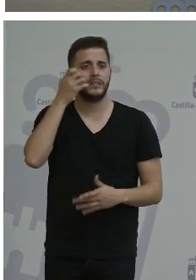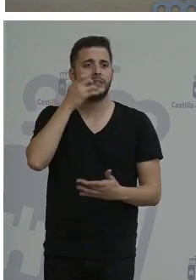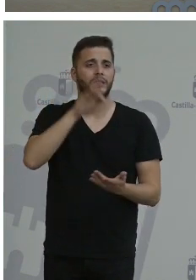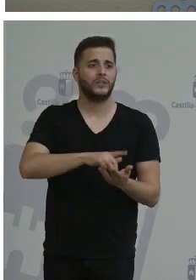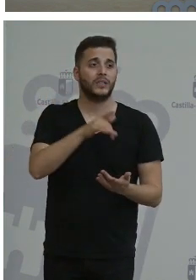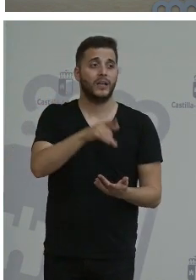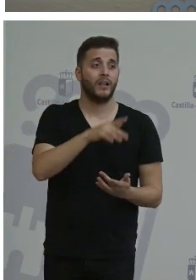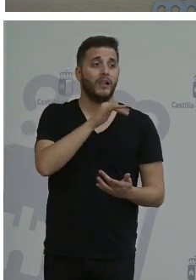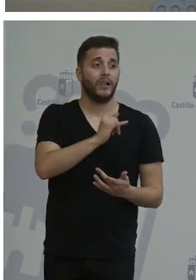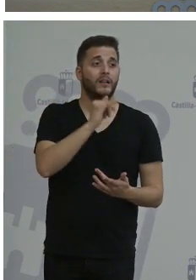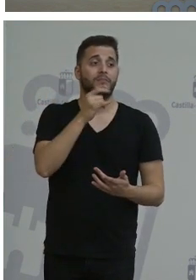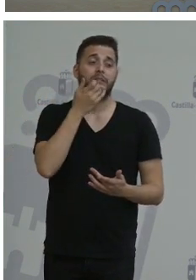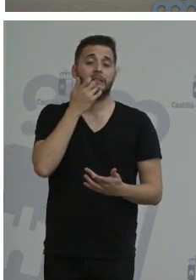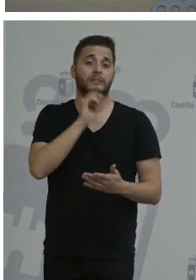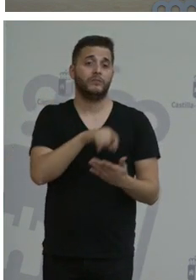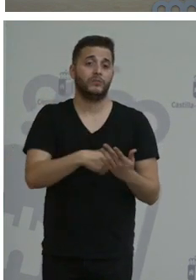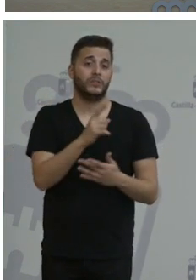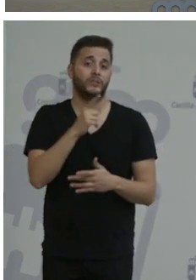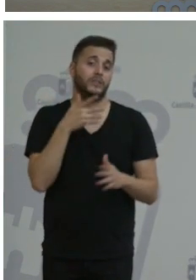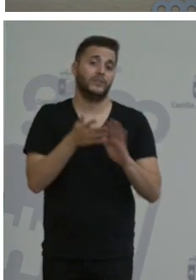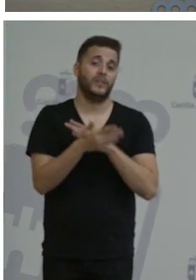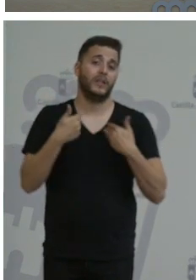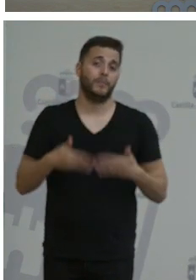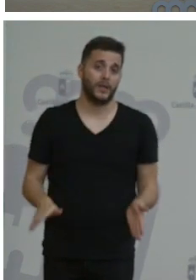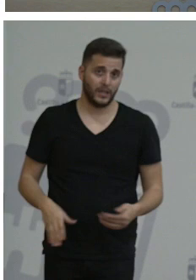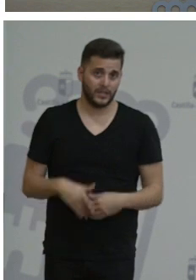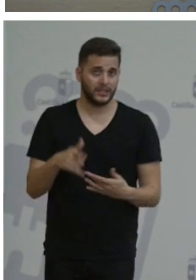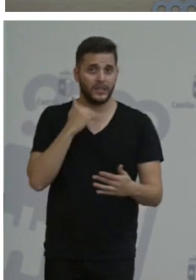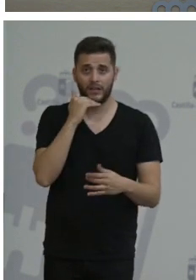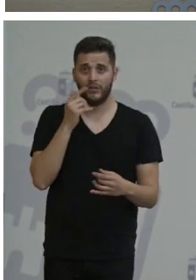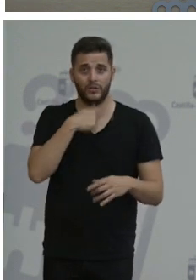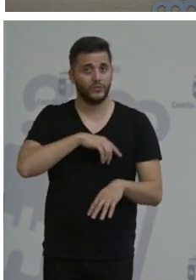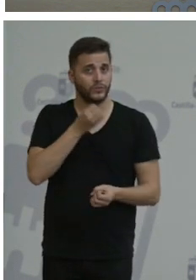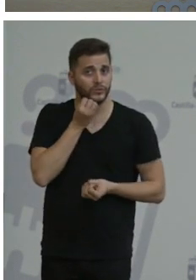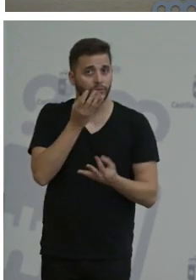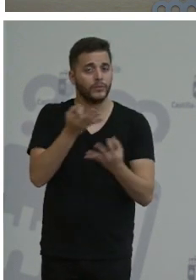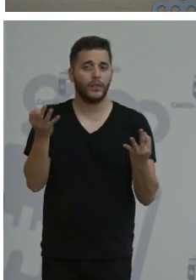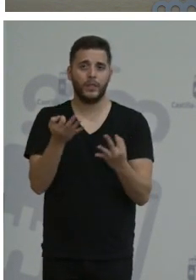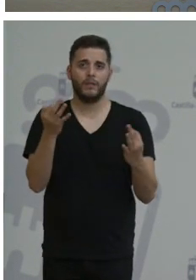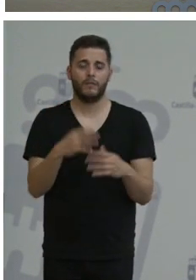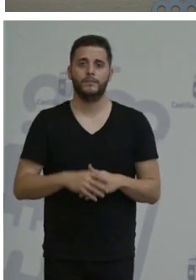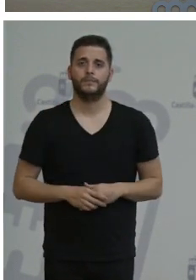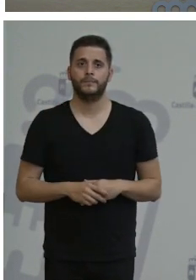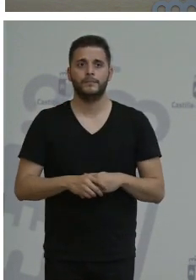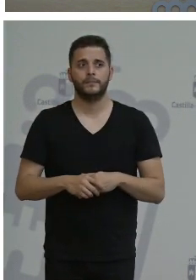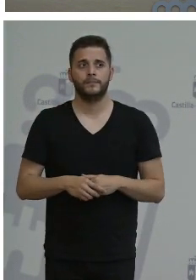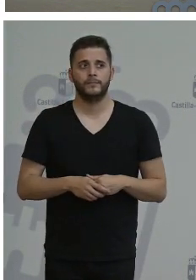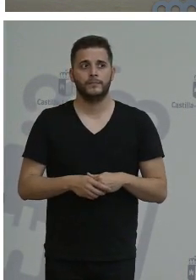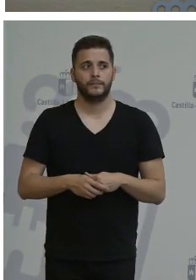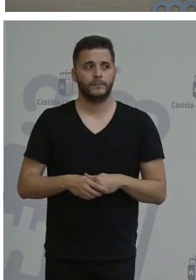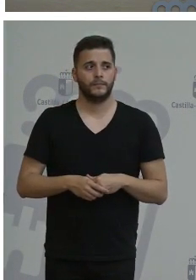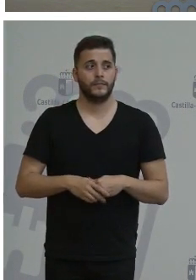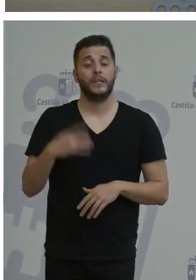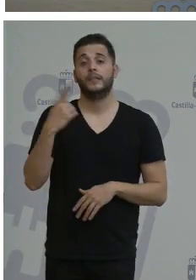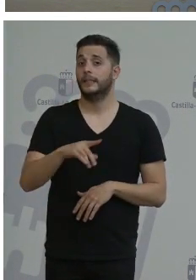contratarlas. Pues, bueno, esto es algo que tenemos que difundir. También es importante que este